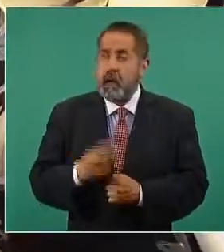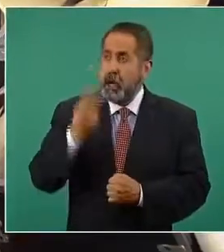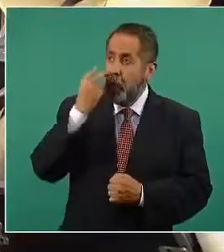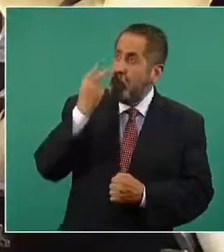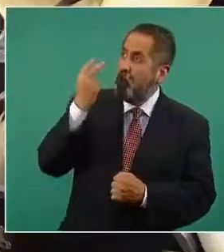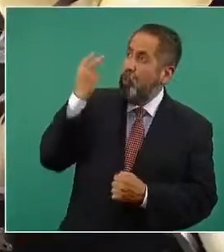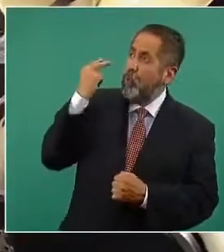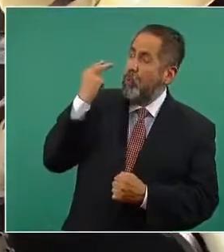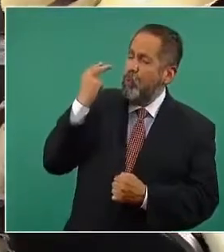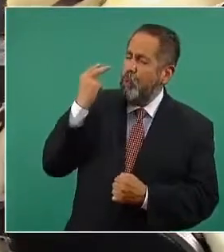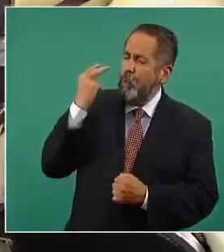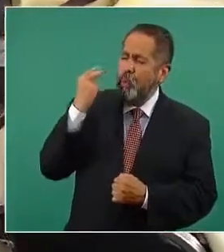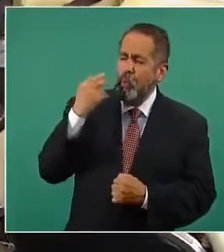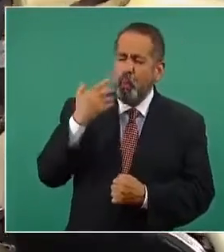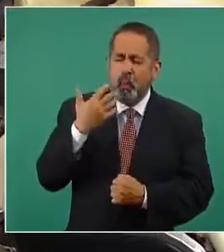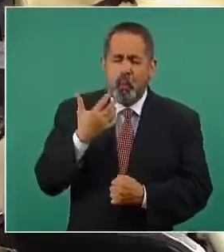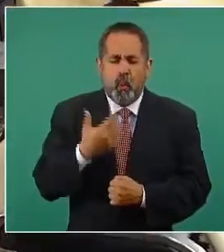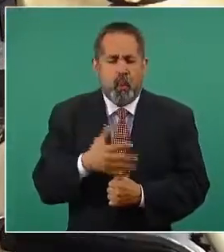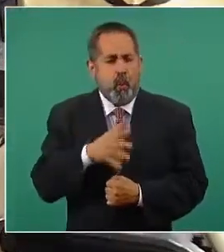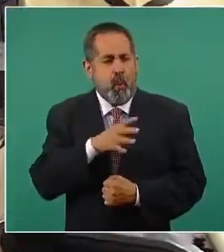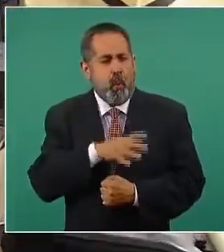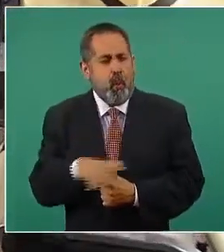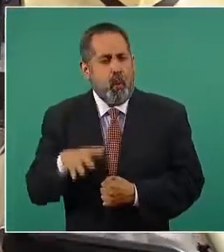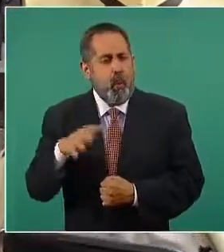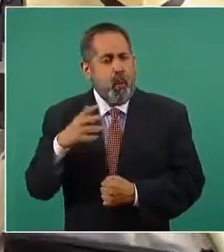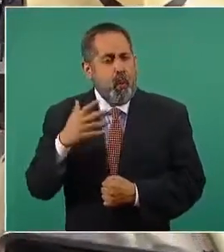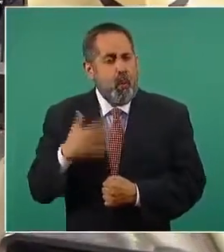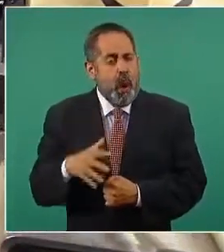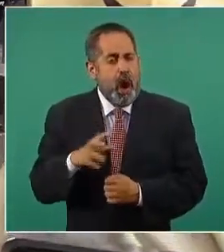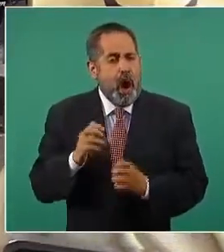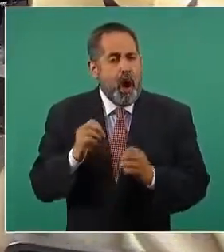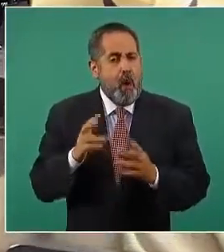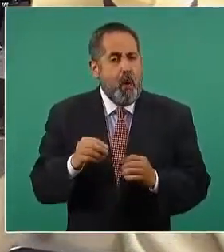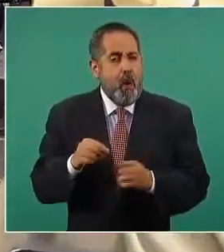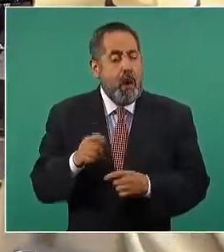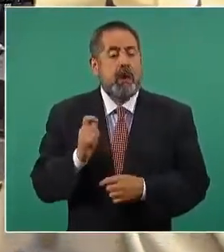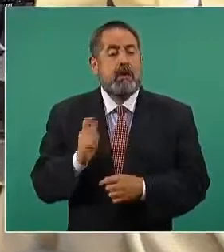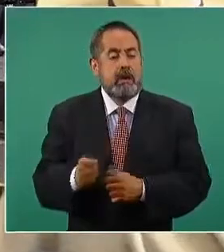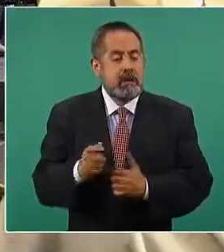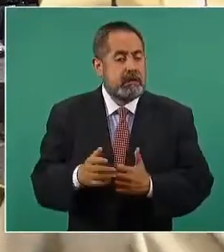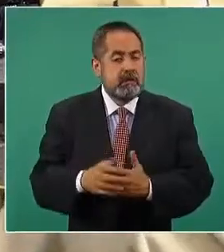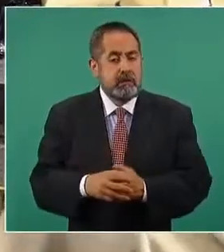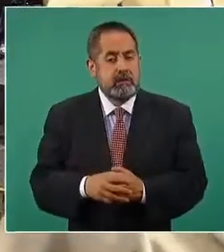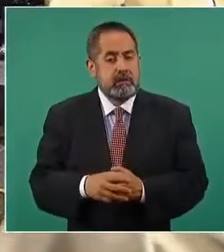resulta admirable el que esta frágil